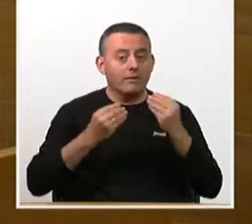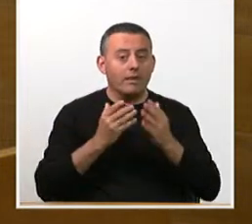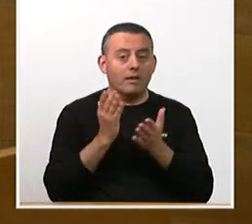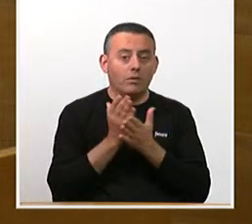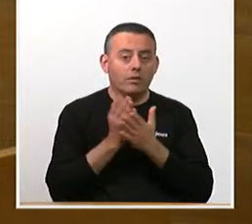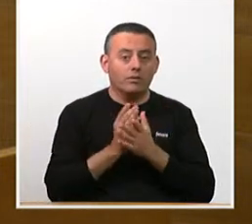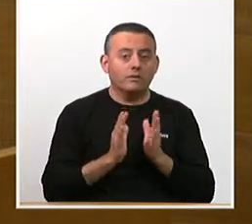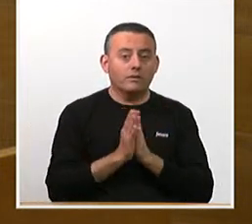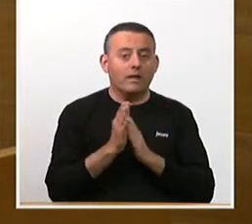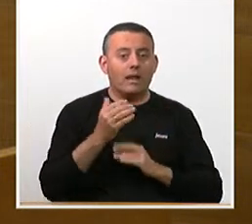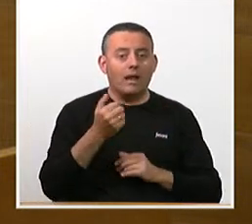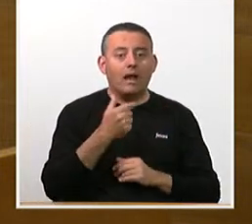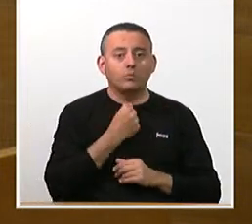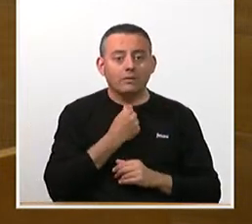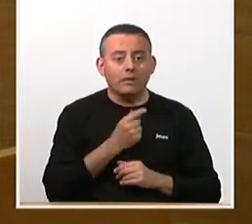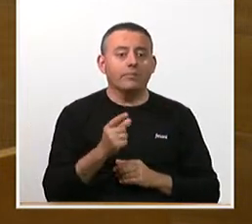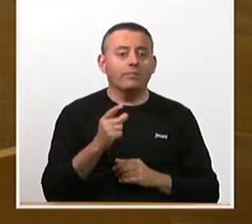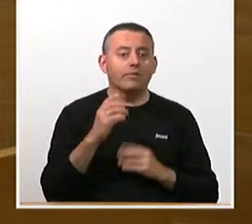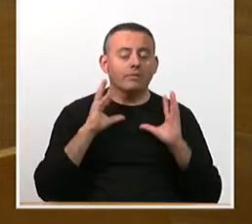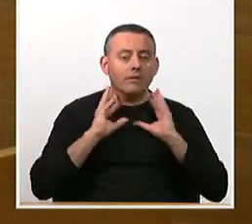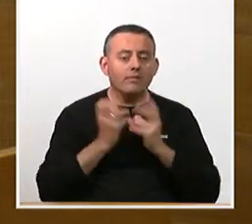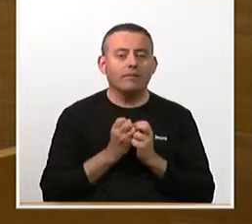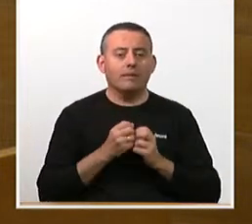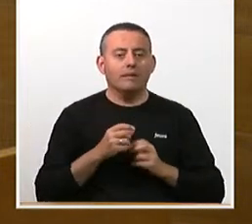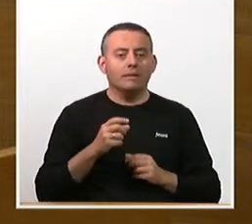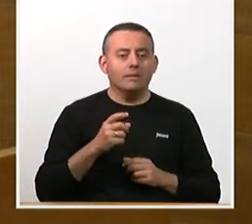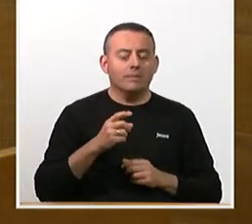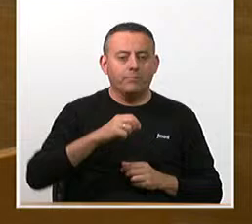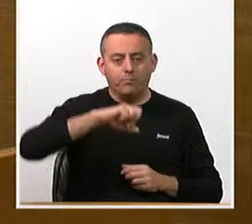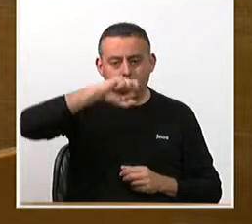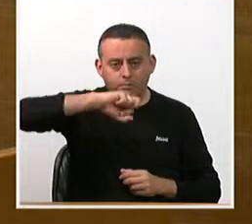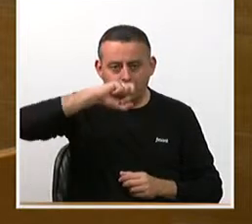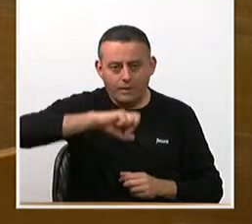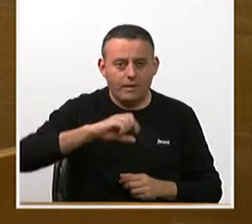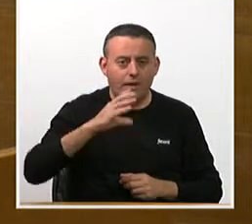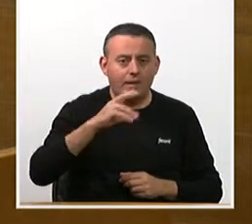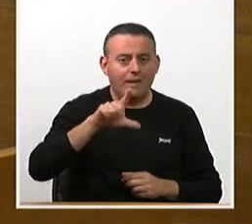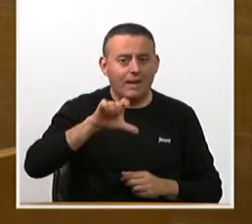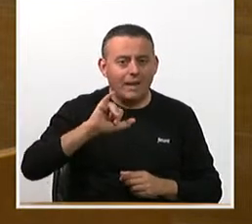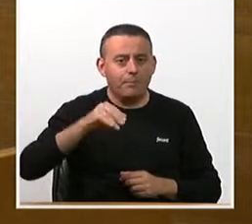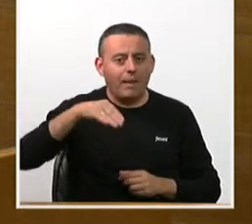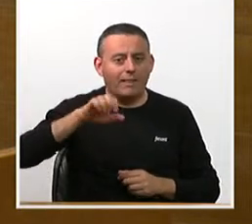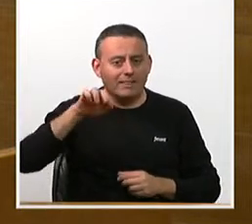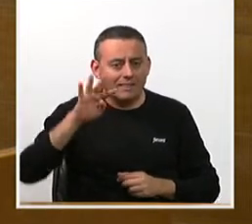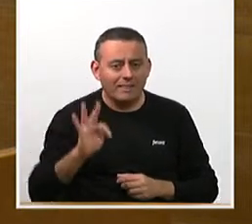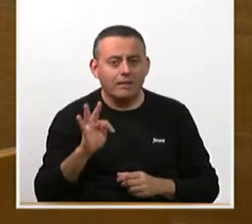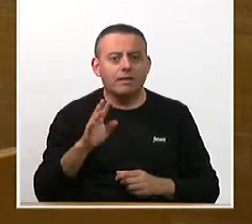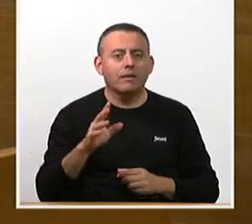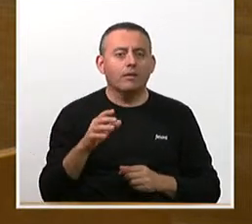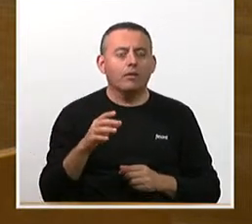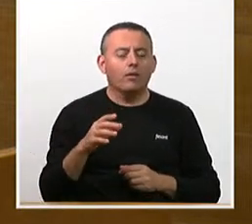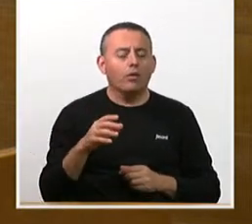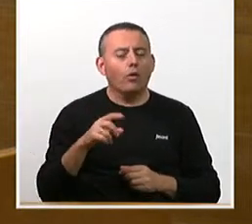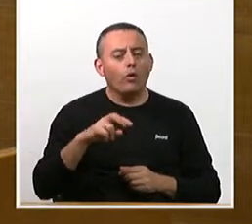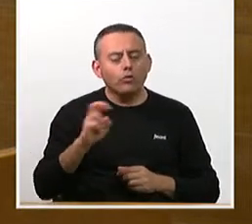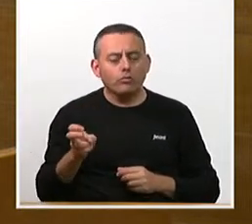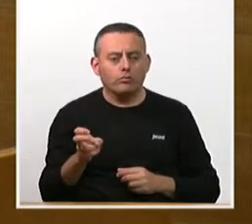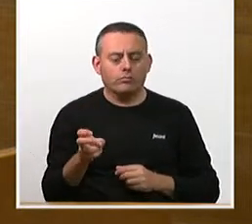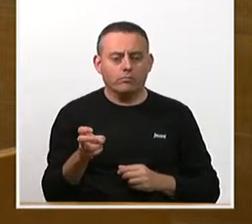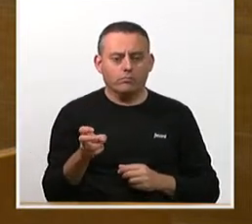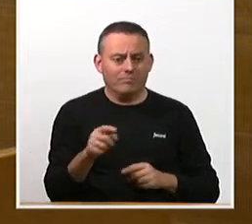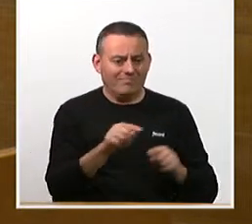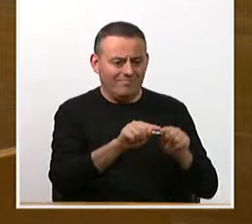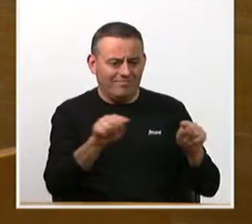agustí cantes clim Antonio armes es si se farán cu se farán se